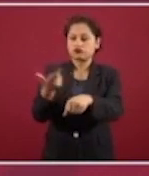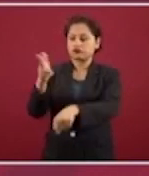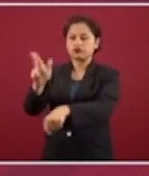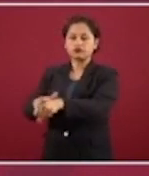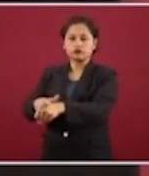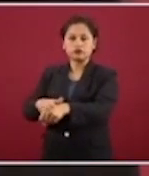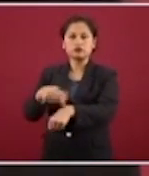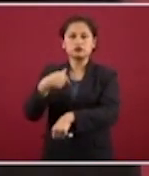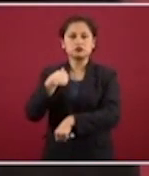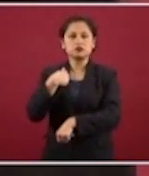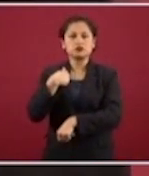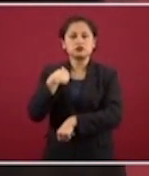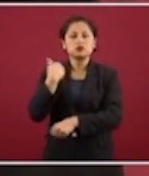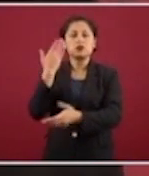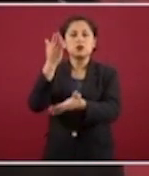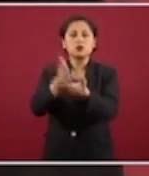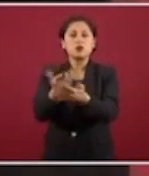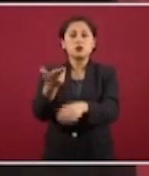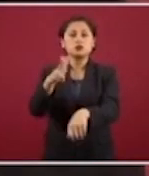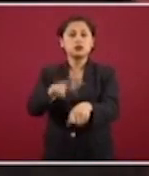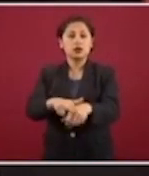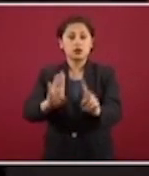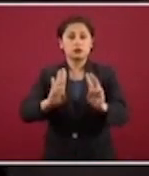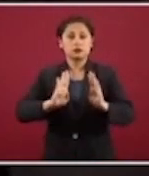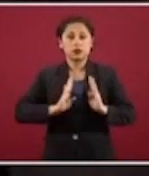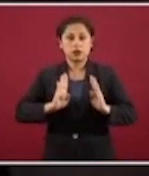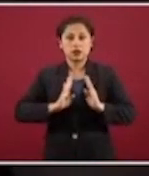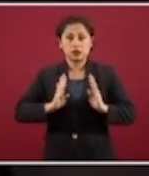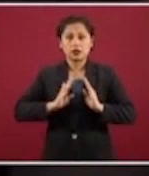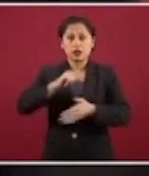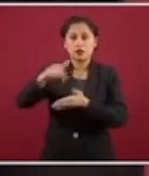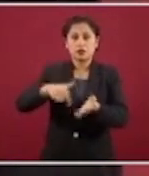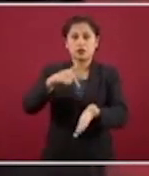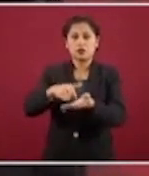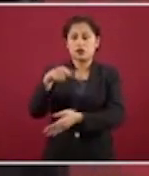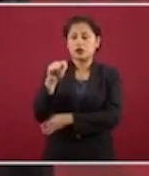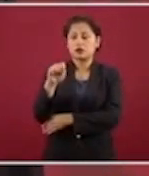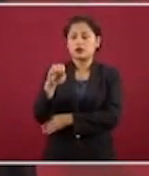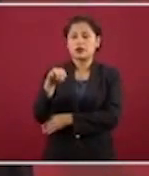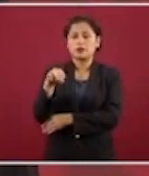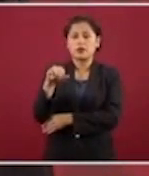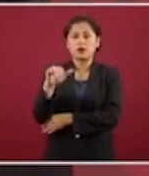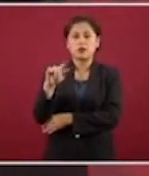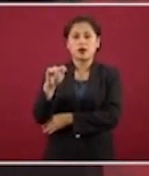Voy a estar en un hospital militar en Temamatla, en el Estado de México,